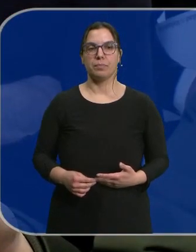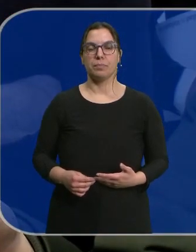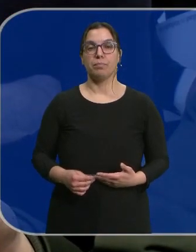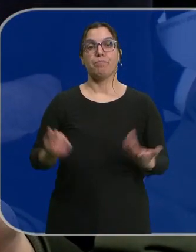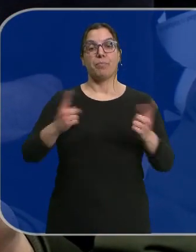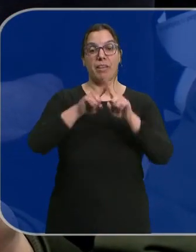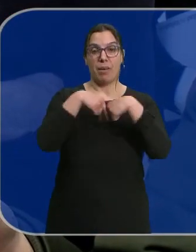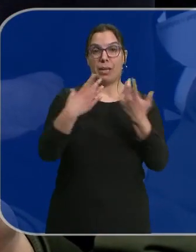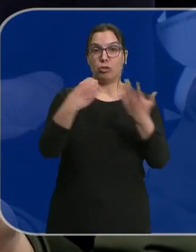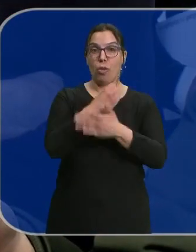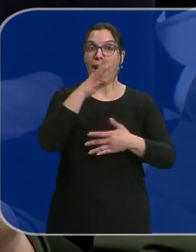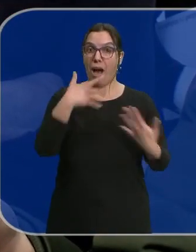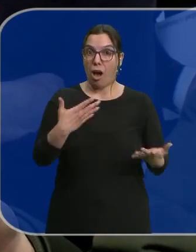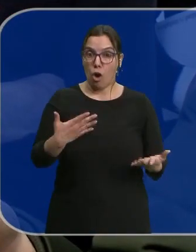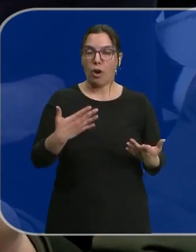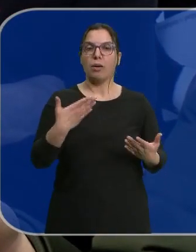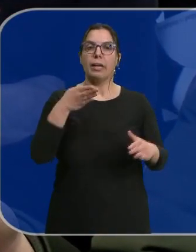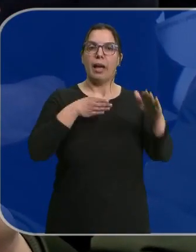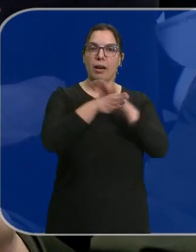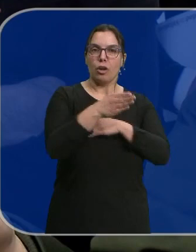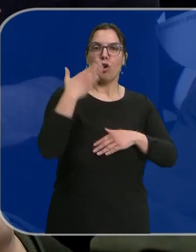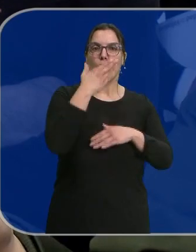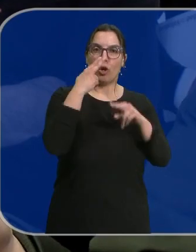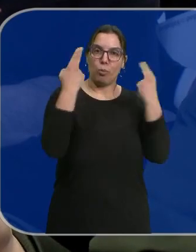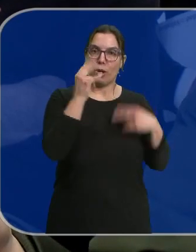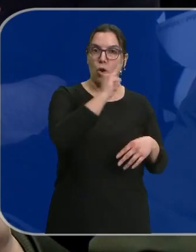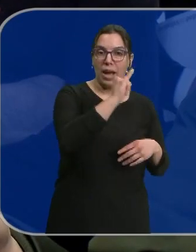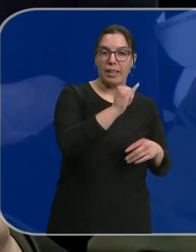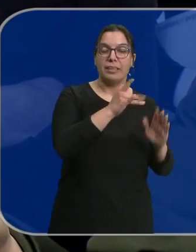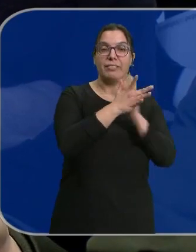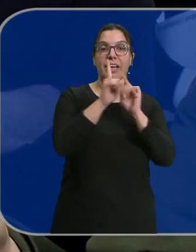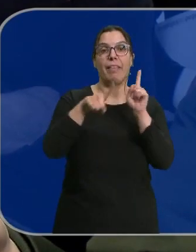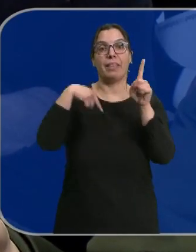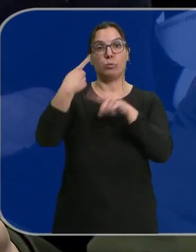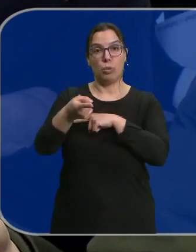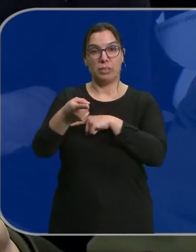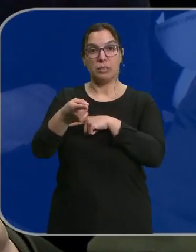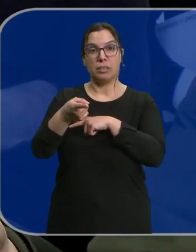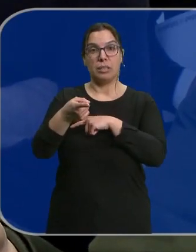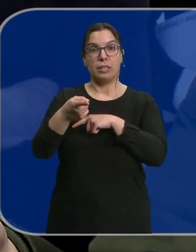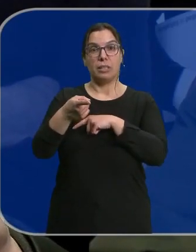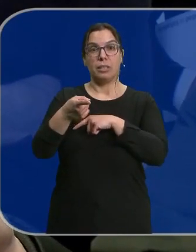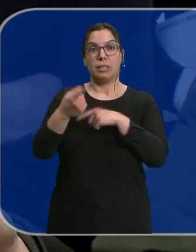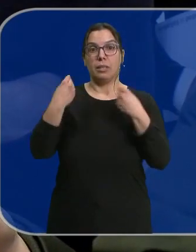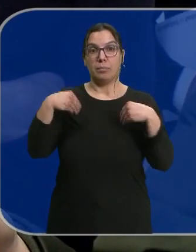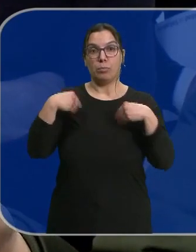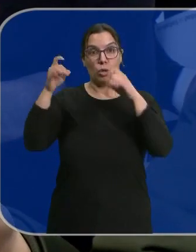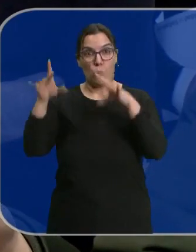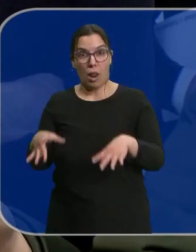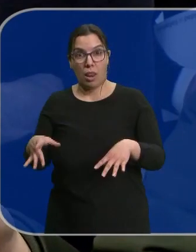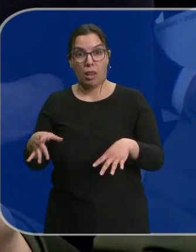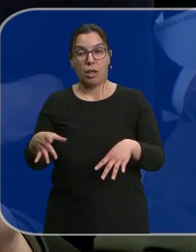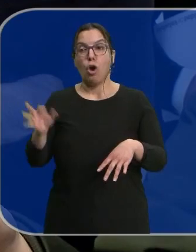Todas aquellas familias que saben que ahora tienen acceso a un cole público, no significa que luego tengan opción de ir a ese cole público, igual que las familias que quieren ir a un cole